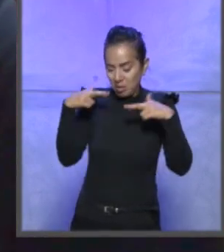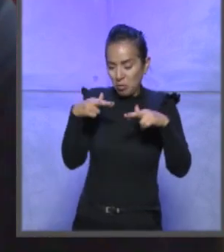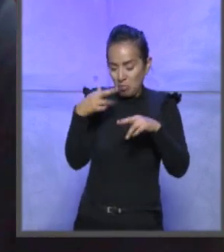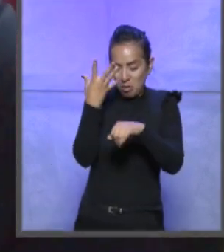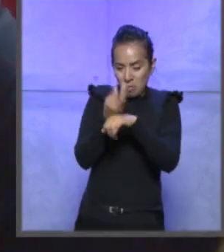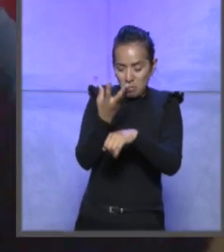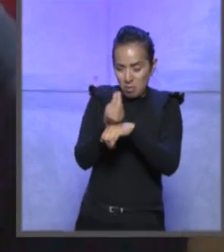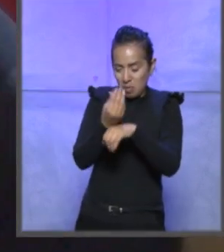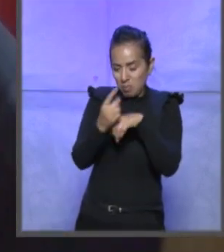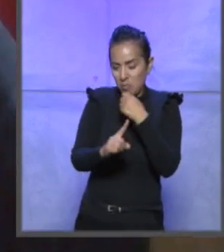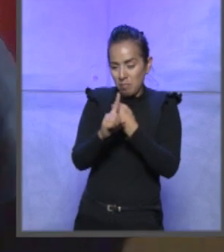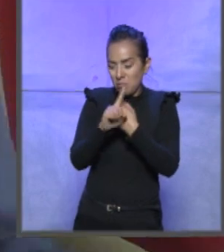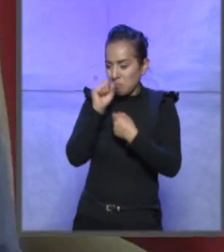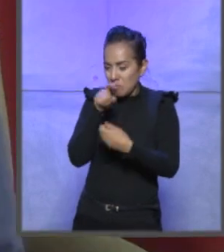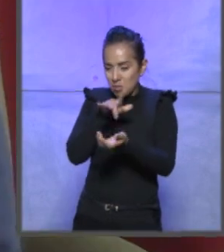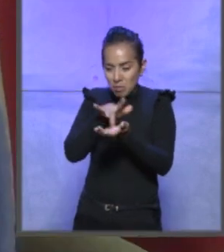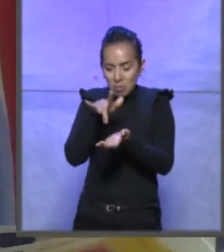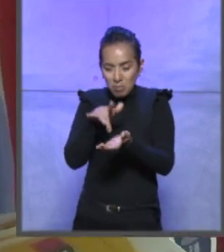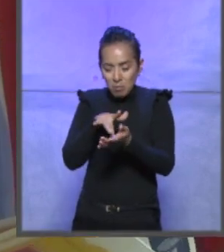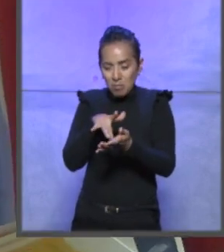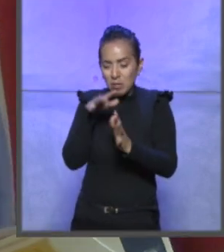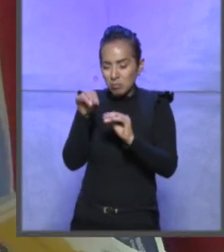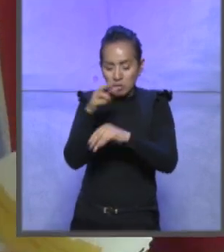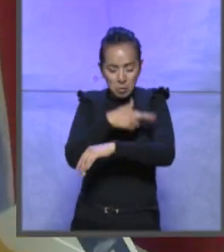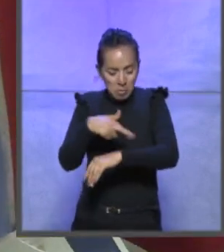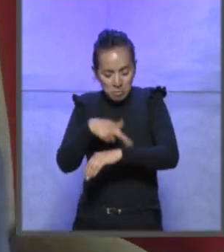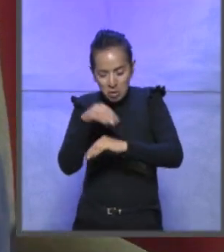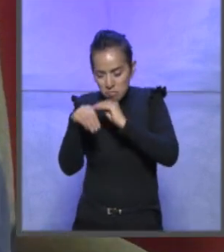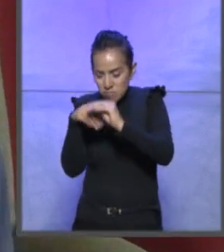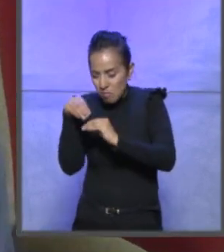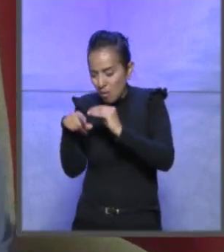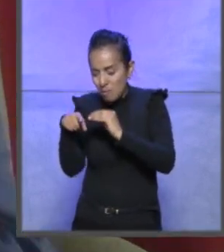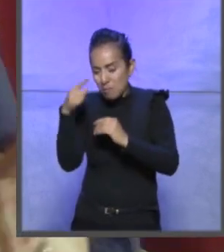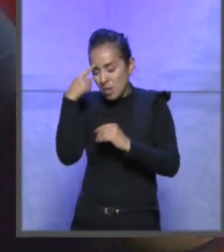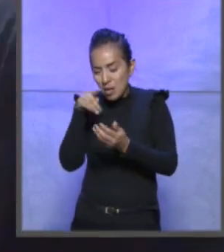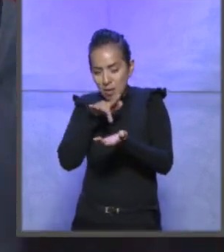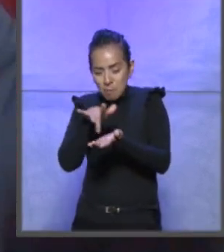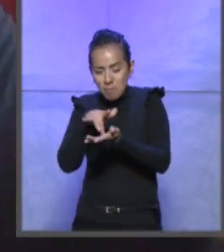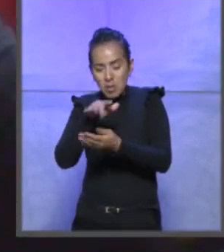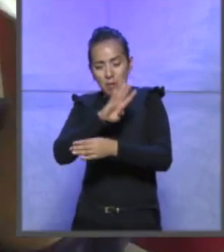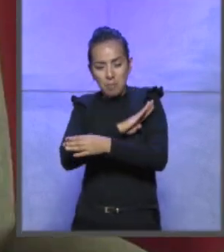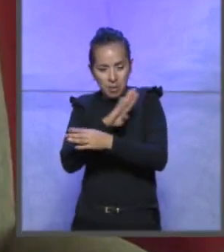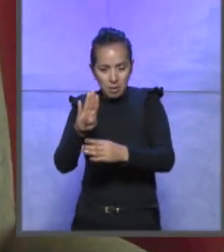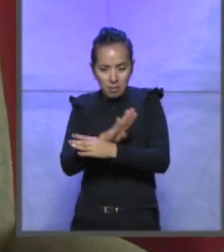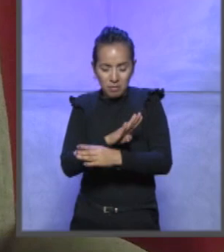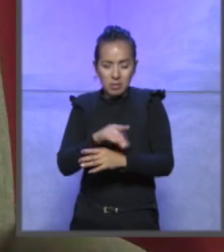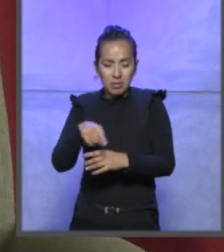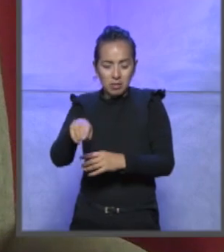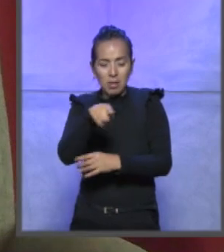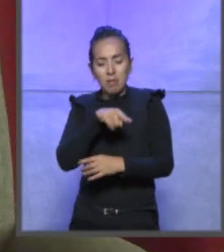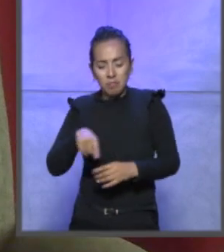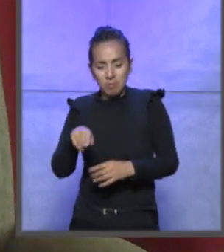y tengo que dar solución y tengo que contribuir a la construcción de políticas públicas que atiendan el